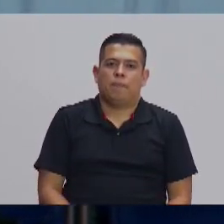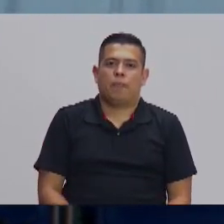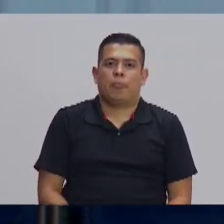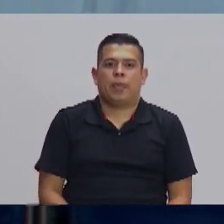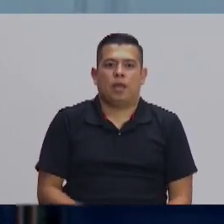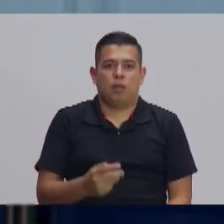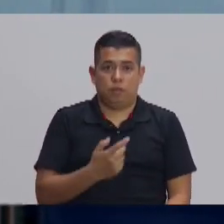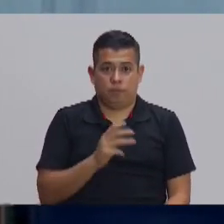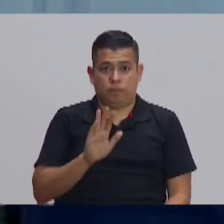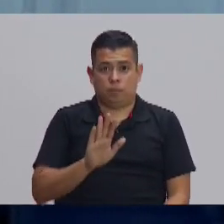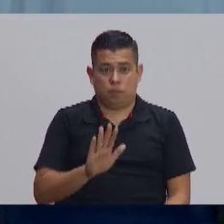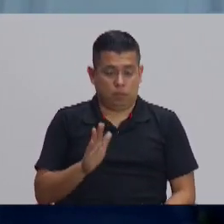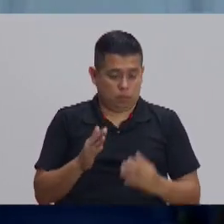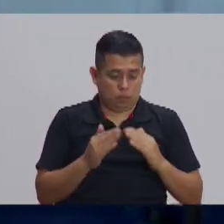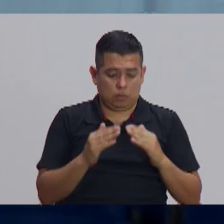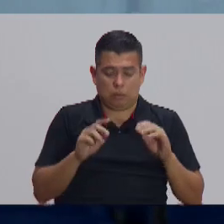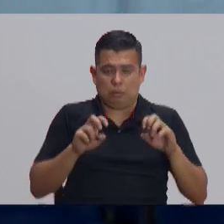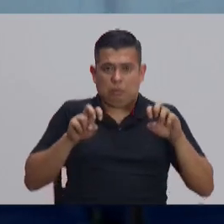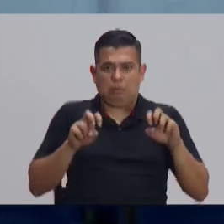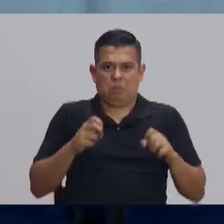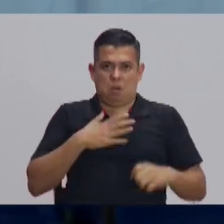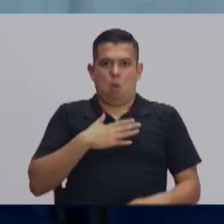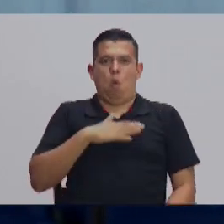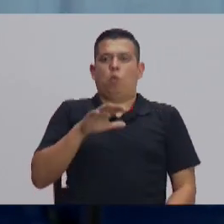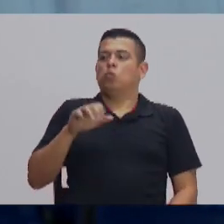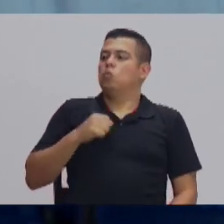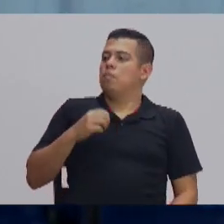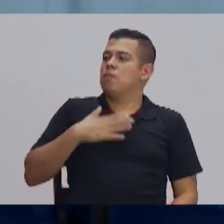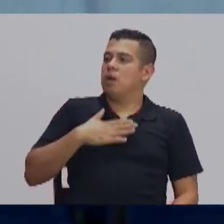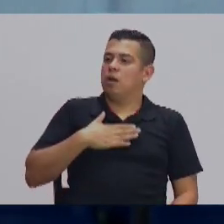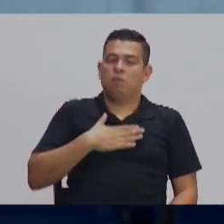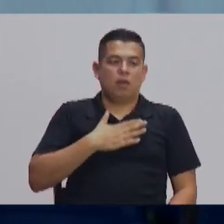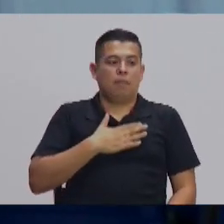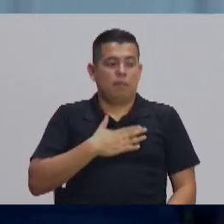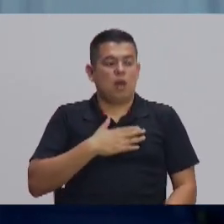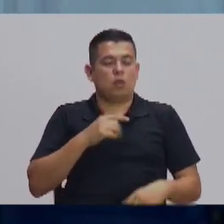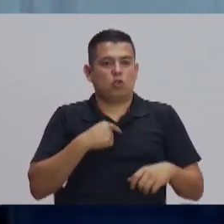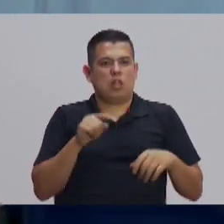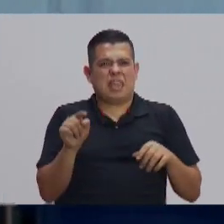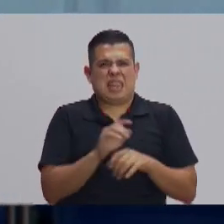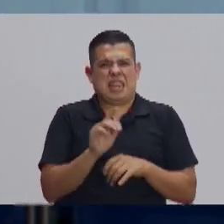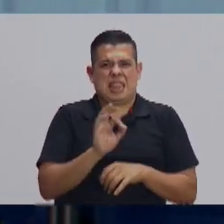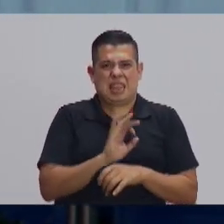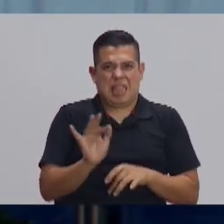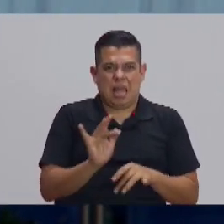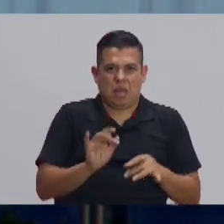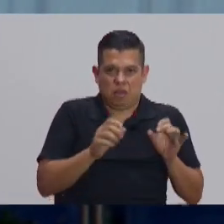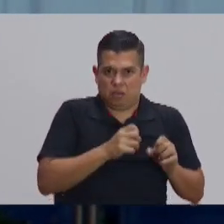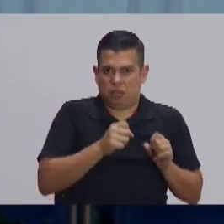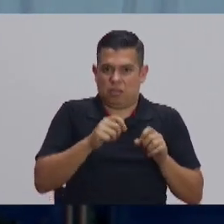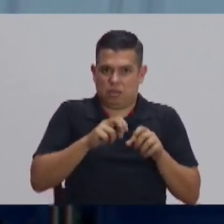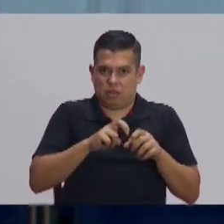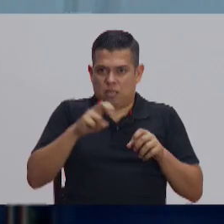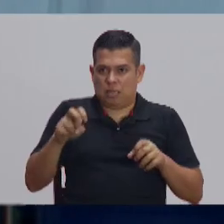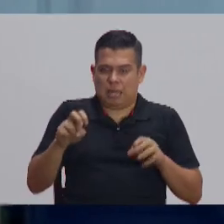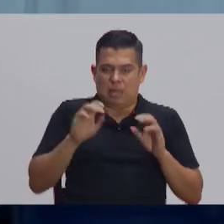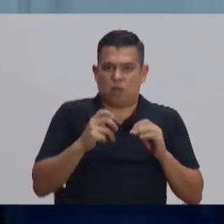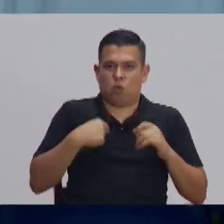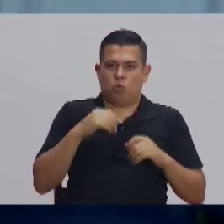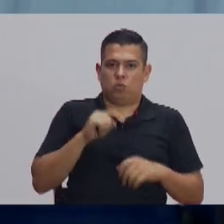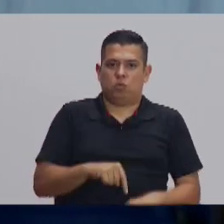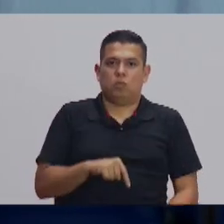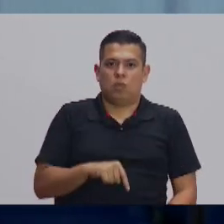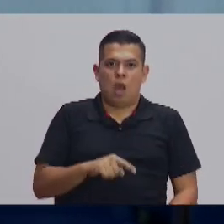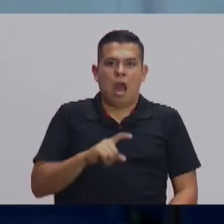dueño de sucia dueño de subsidio en donde usted dice aquí nadie me mueve sí pero en su corazón